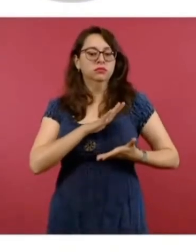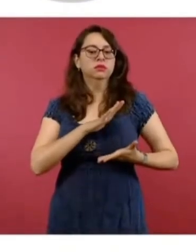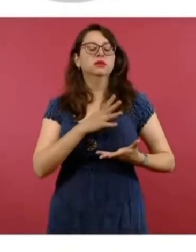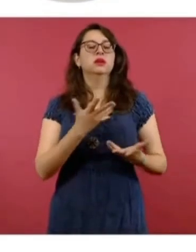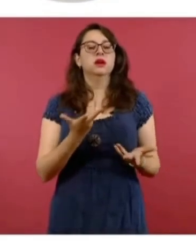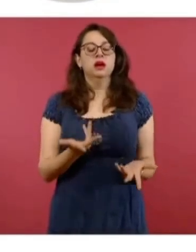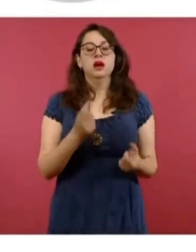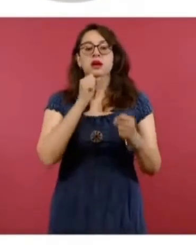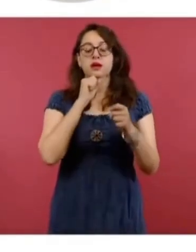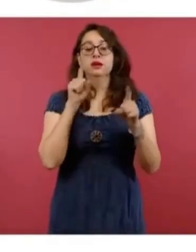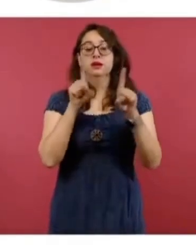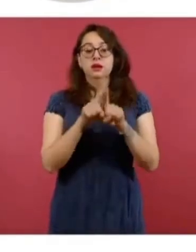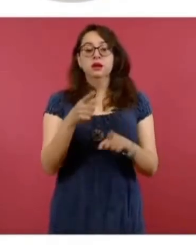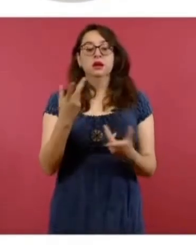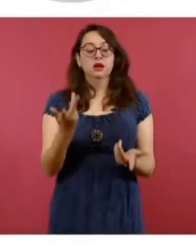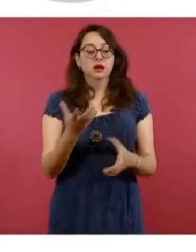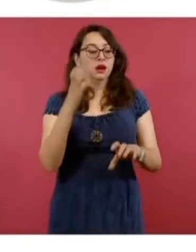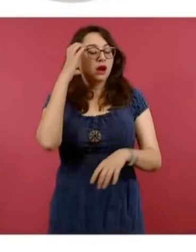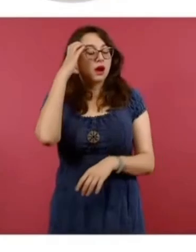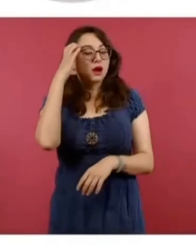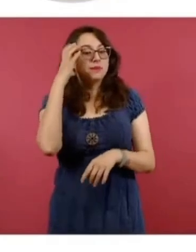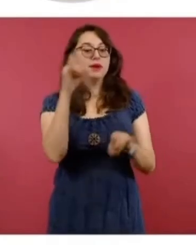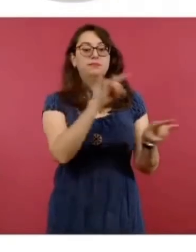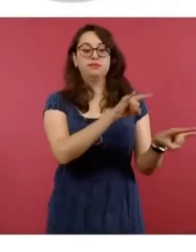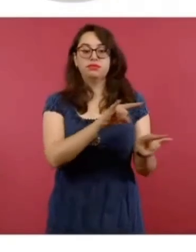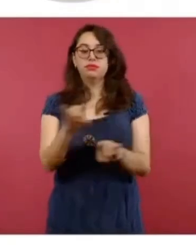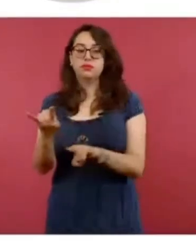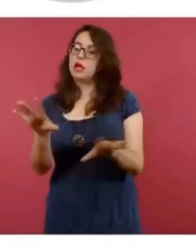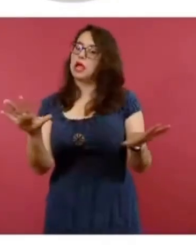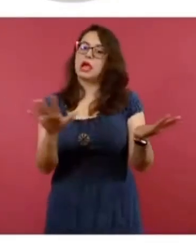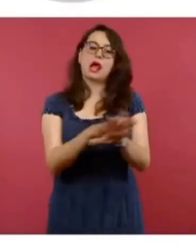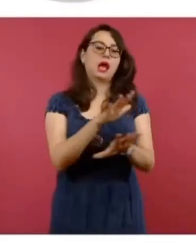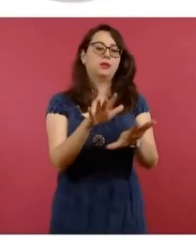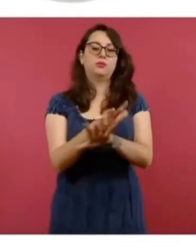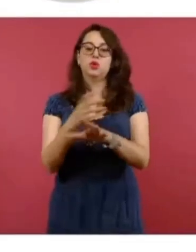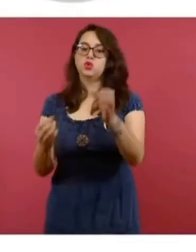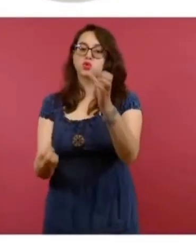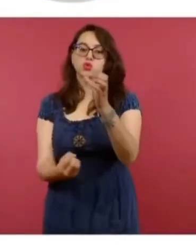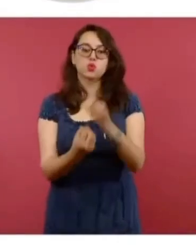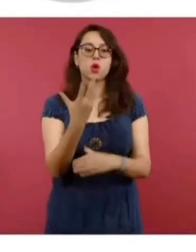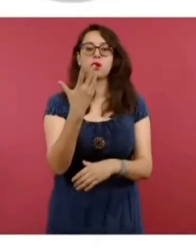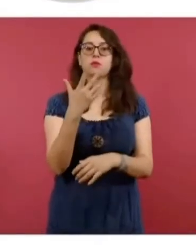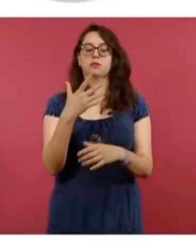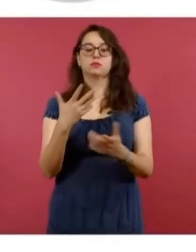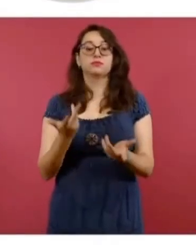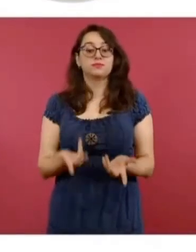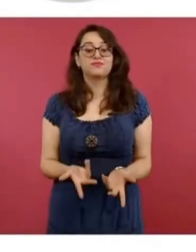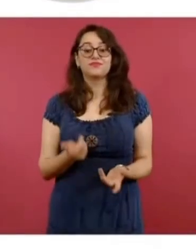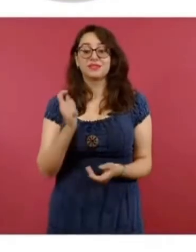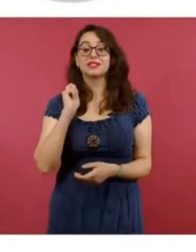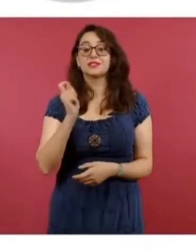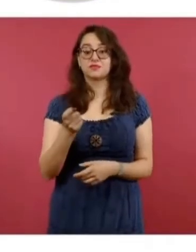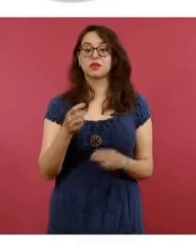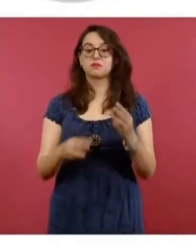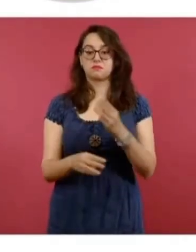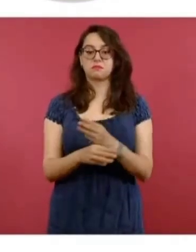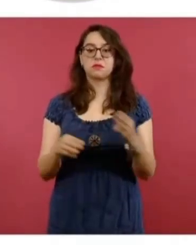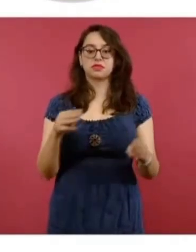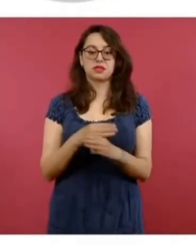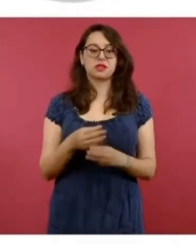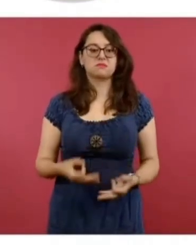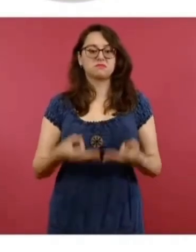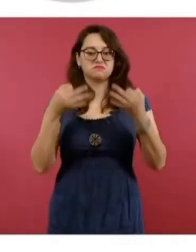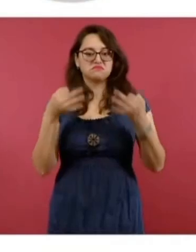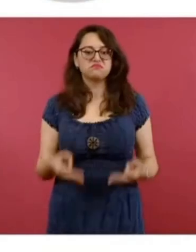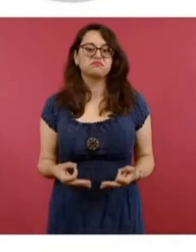sustituyeron 4,677 camas, 436 lámparas de quirófano, es decir, equipo para que un hospital pueda hacer lo